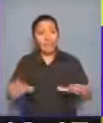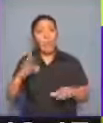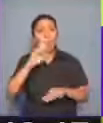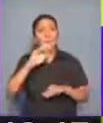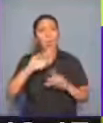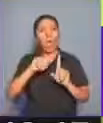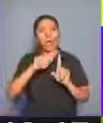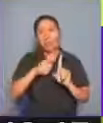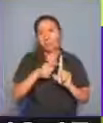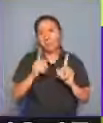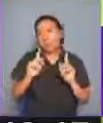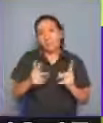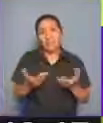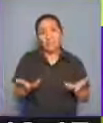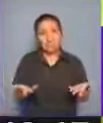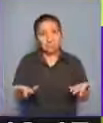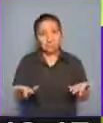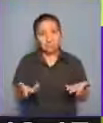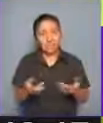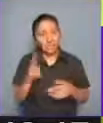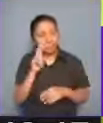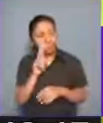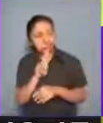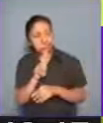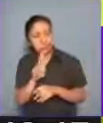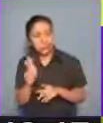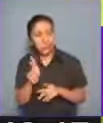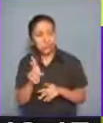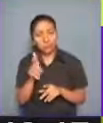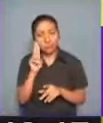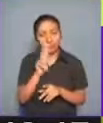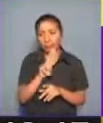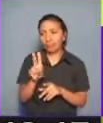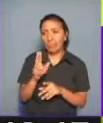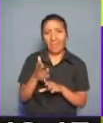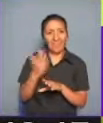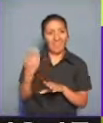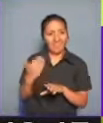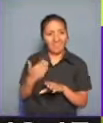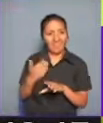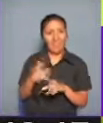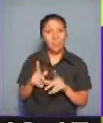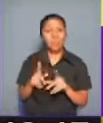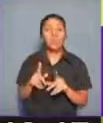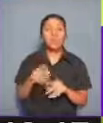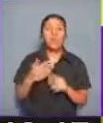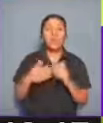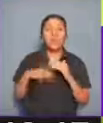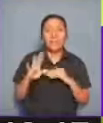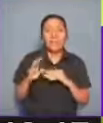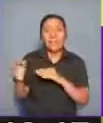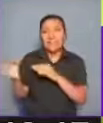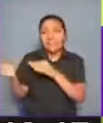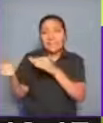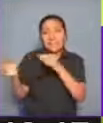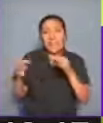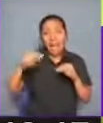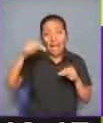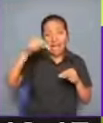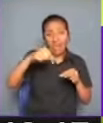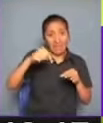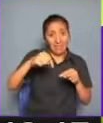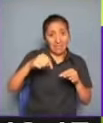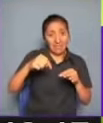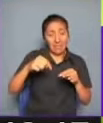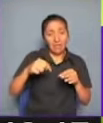embarazadas que hemos podido notar hace rato también observando un poco pero les ha costado más llegar que en este